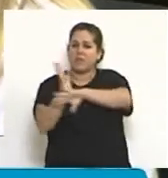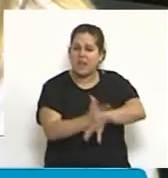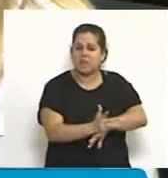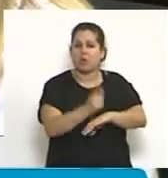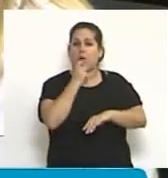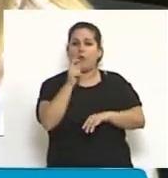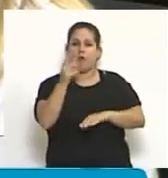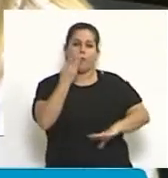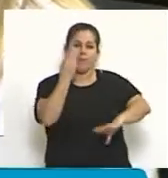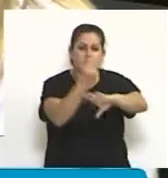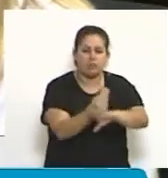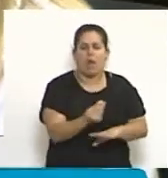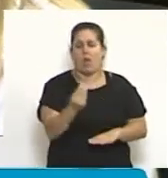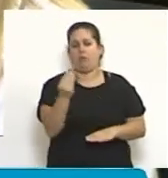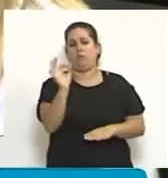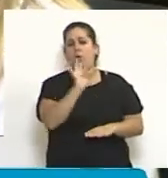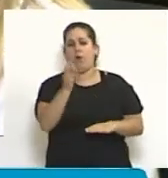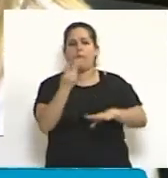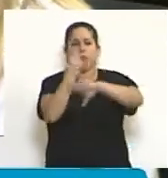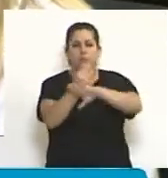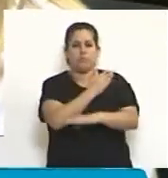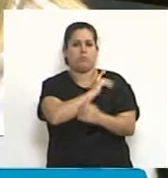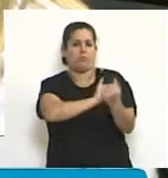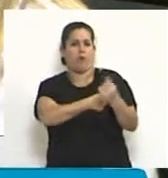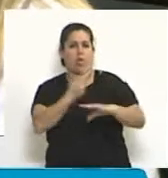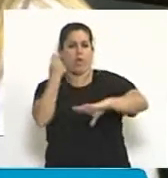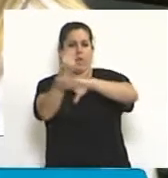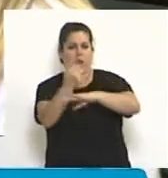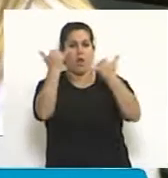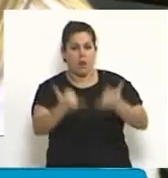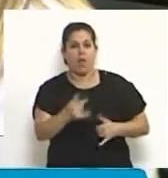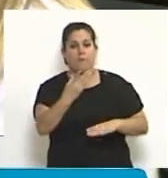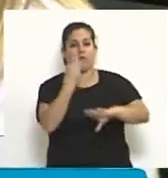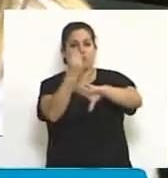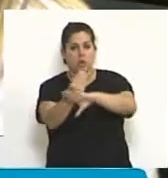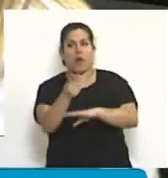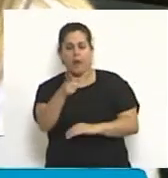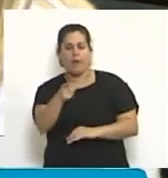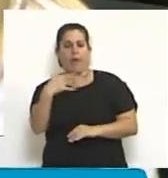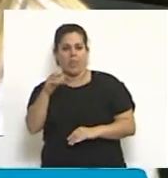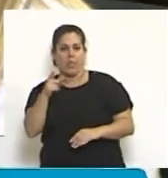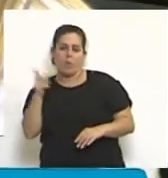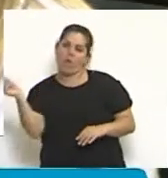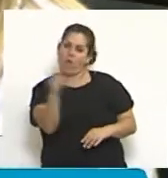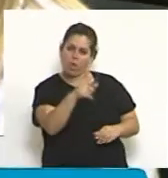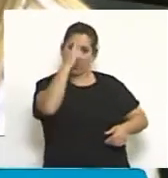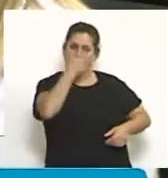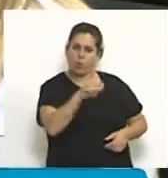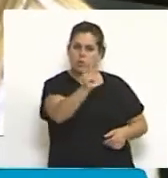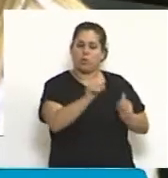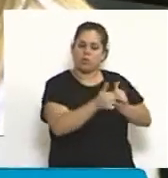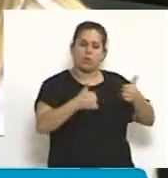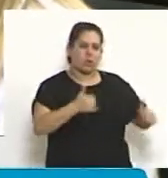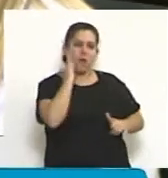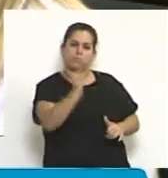por los funcionarios públicos, porque es tal vez hasta una necesidad que los funcionarios sepamos todos